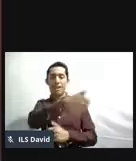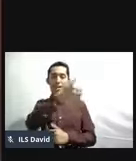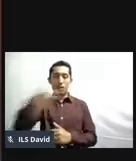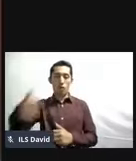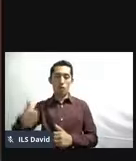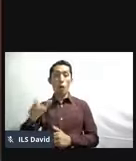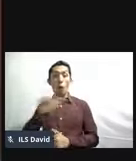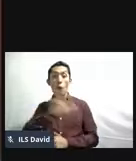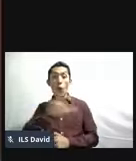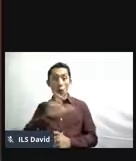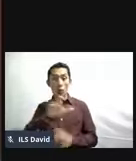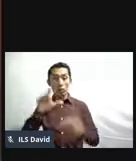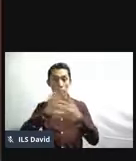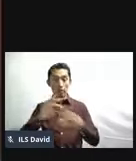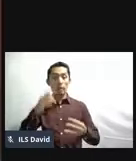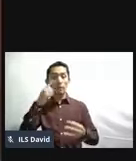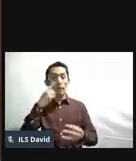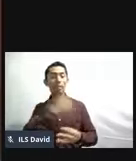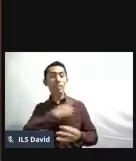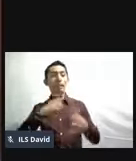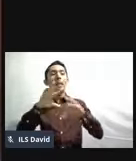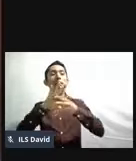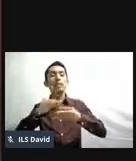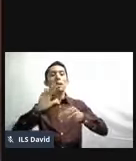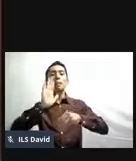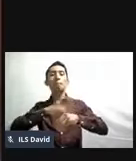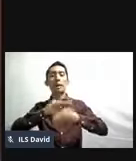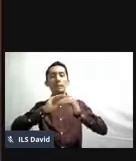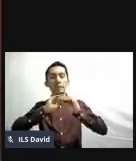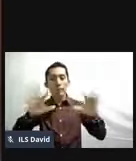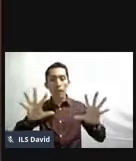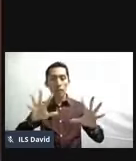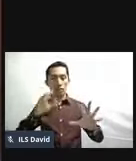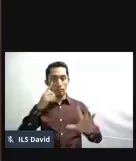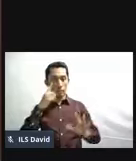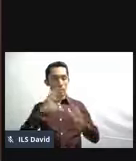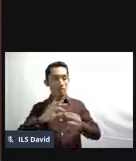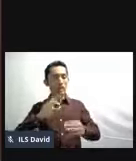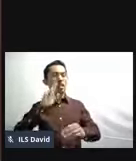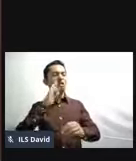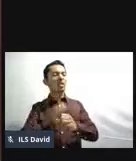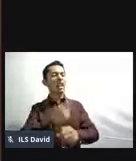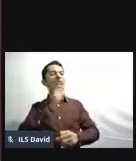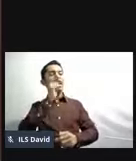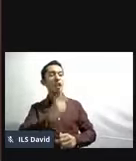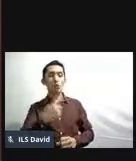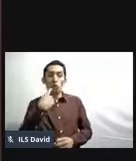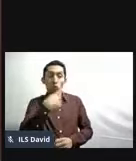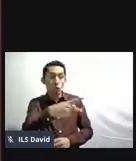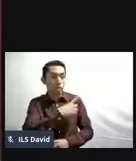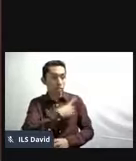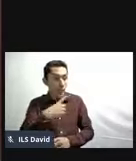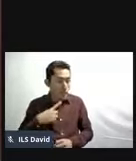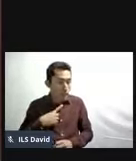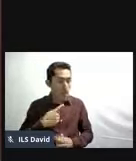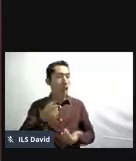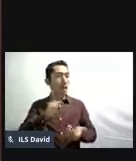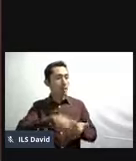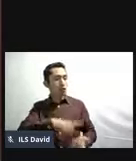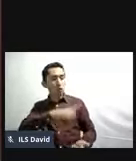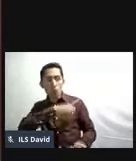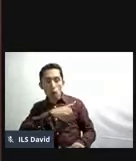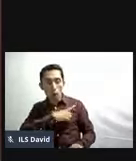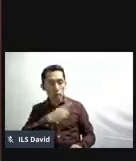enseña el beneficio de tener que cuidar de ellas y ellos, entonces no adquieren una